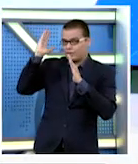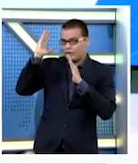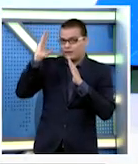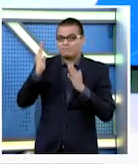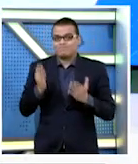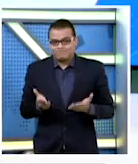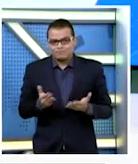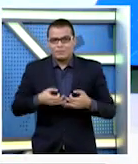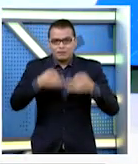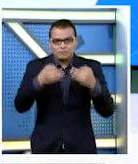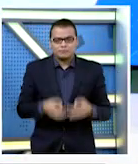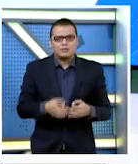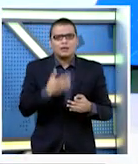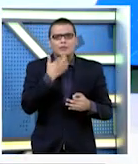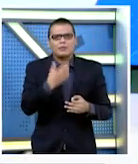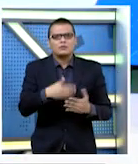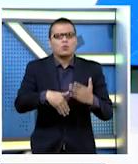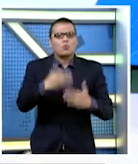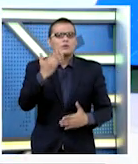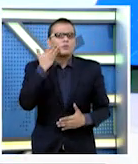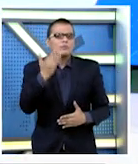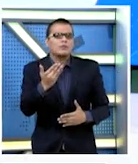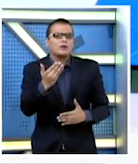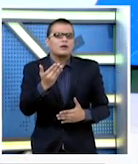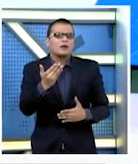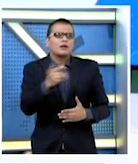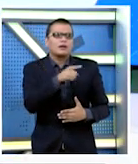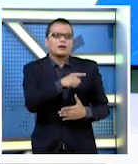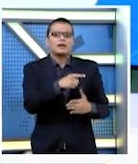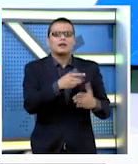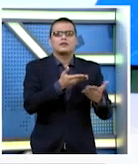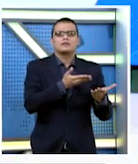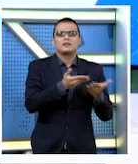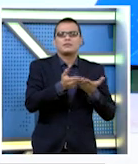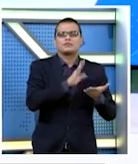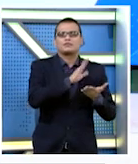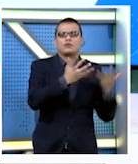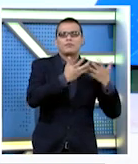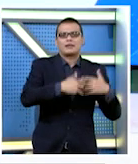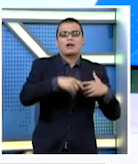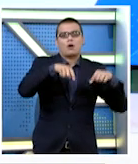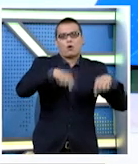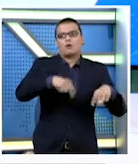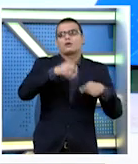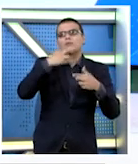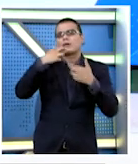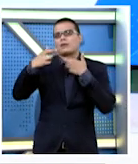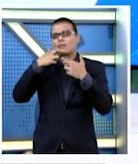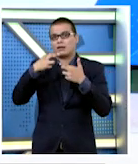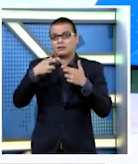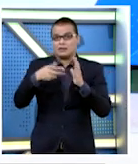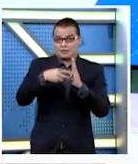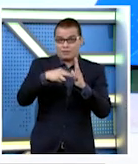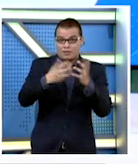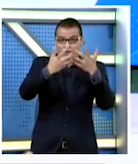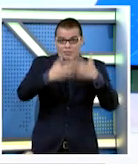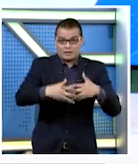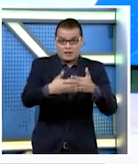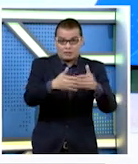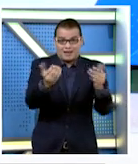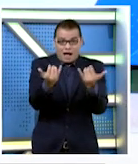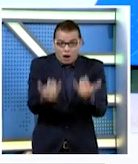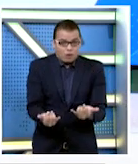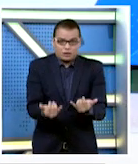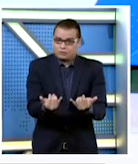que solo podía empezar a ser tramitado por las empresas desde hoy, por lo que los establecimientos comerciales aún no pueden abrir para restablecer